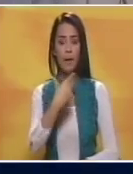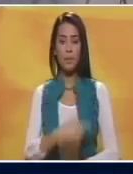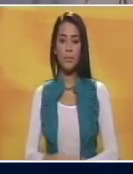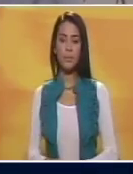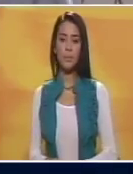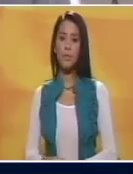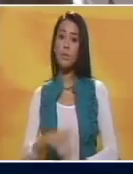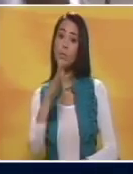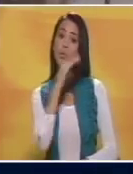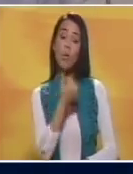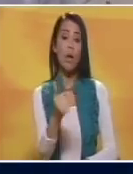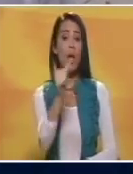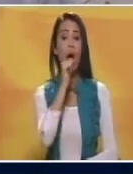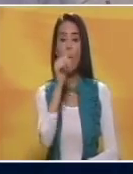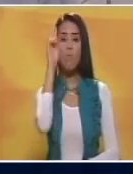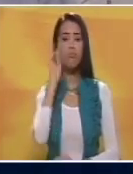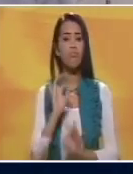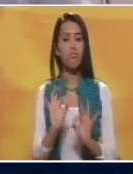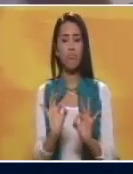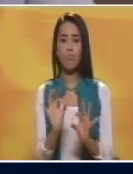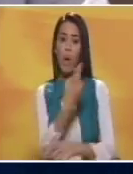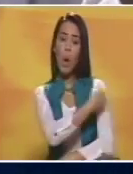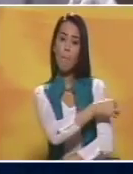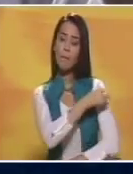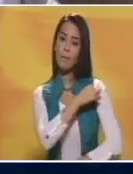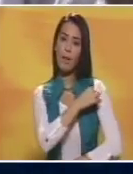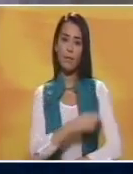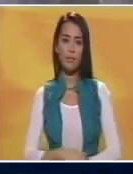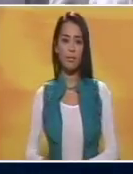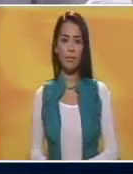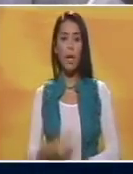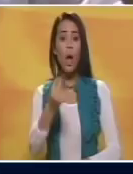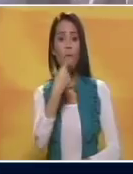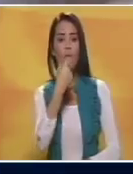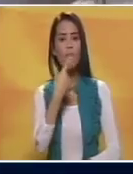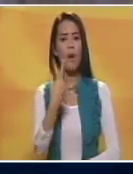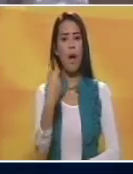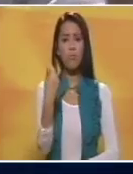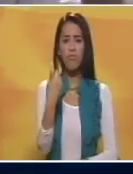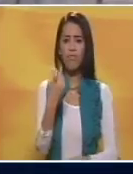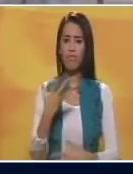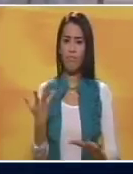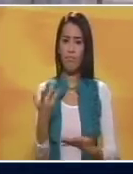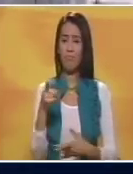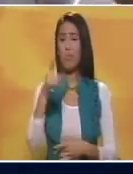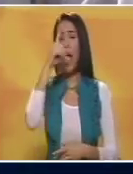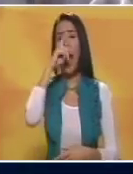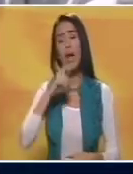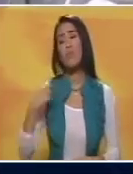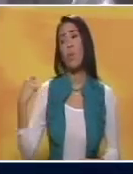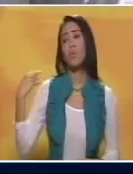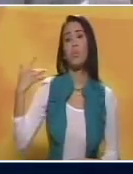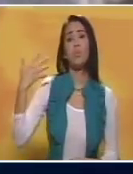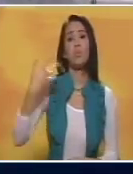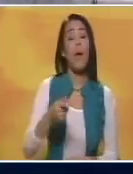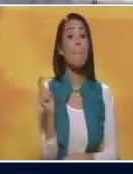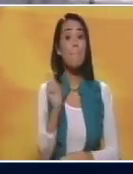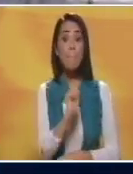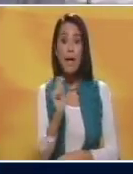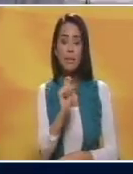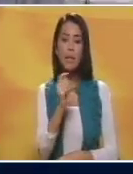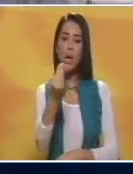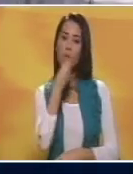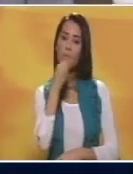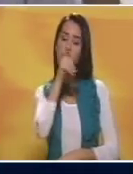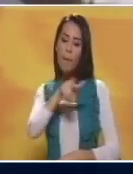No tenemos agua en el hospital continuamente. La falta de medicamentos, bueno, eso tiene años, meses, alimentos para